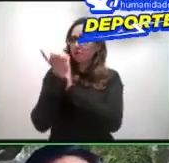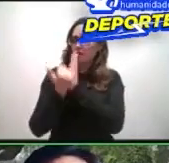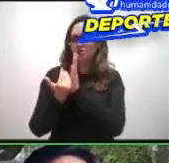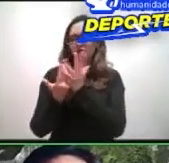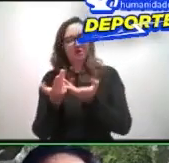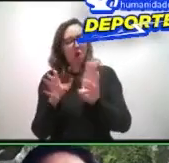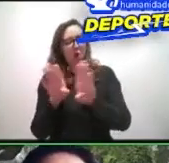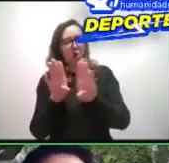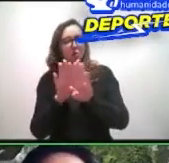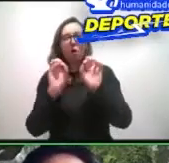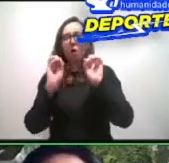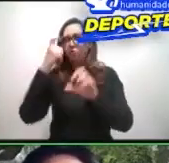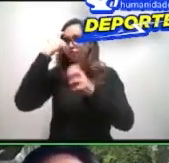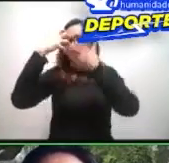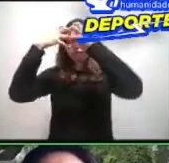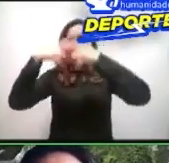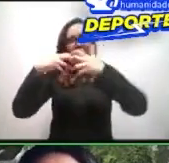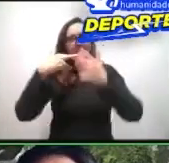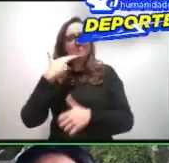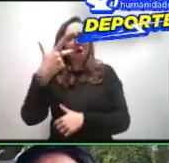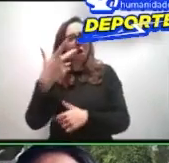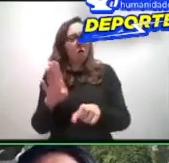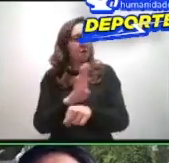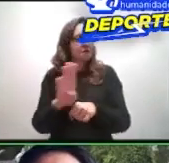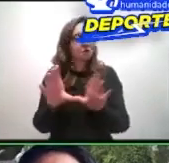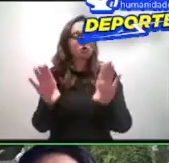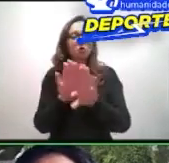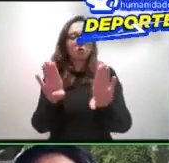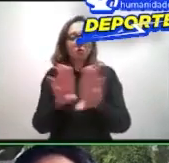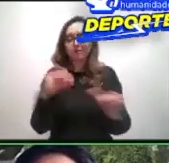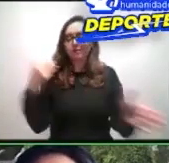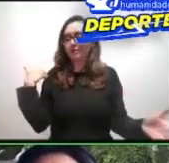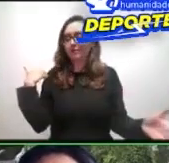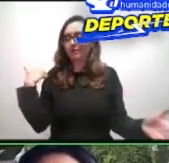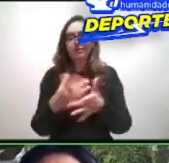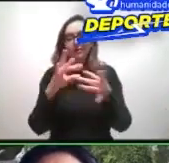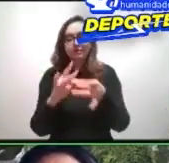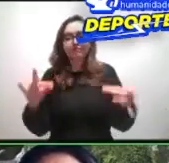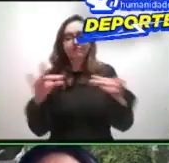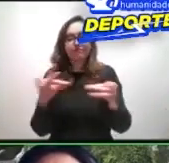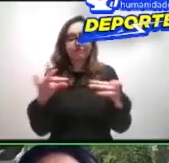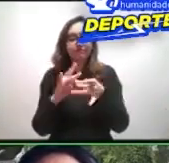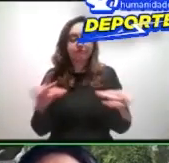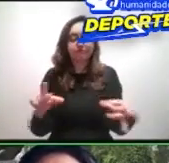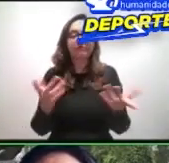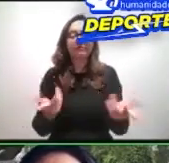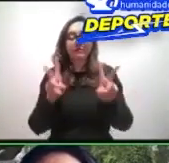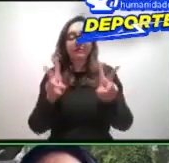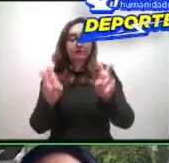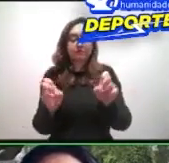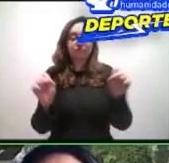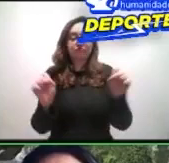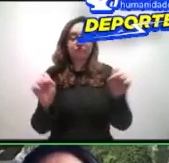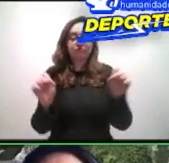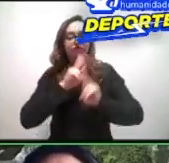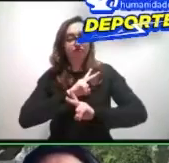procesos cognitivos? Pues precisamente se ha estudiado cómo el ejercicio, principalmente el que es de tipo aeróbico, va a